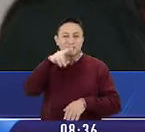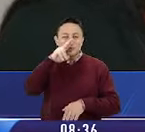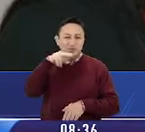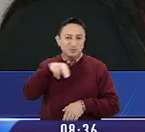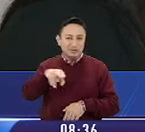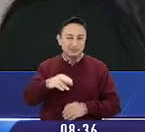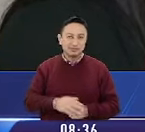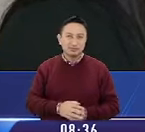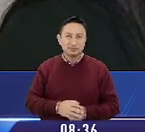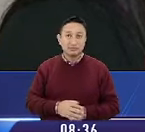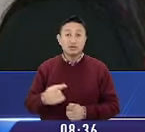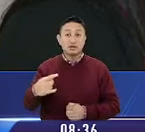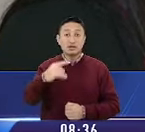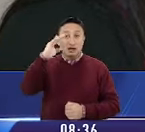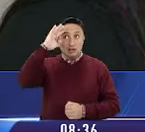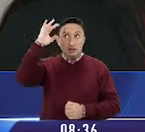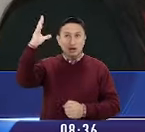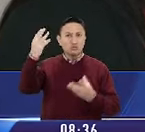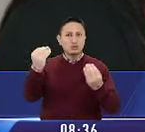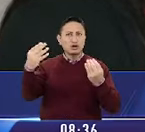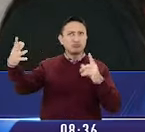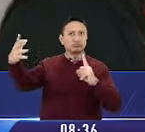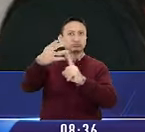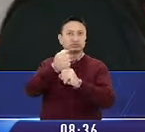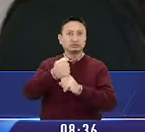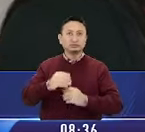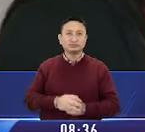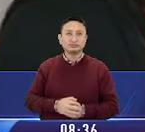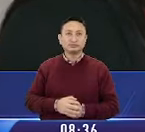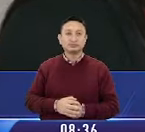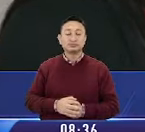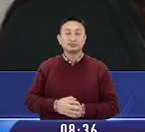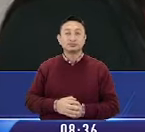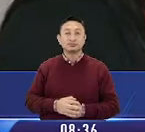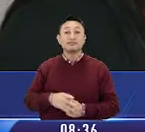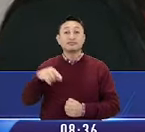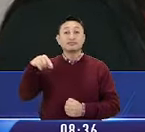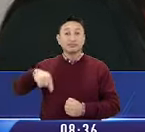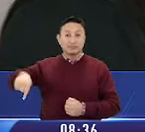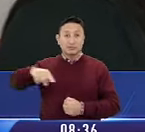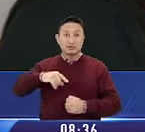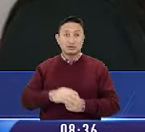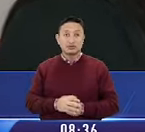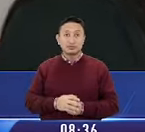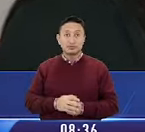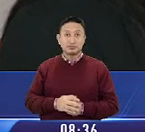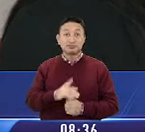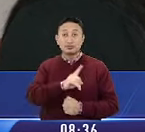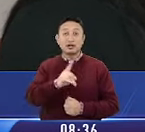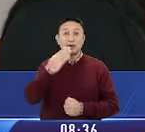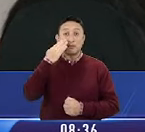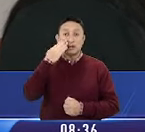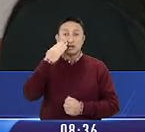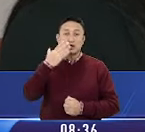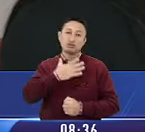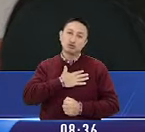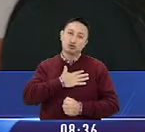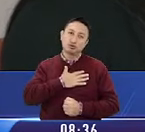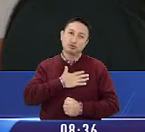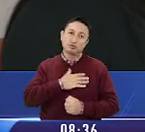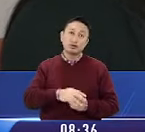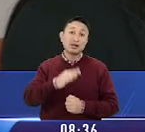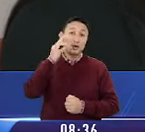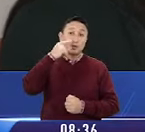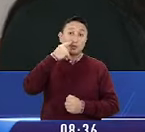Ellos tienen muchos sueños por delante. Ellos, cada quien dice, mami, yo quiero ser, Fabricio dice, yo quiero